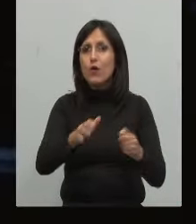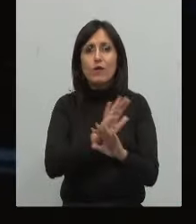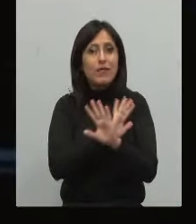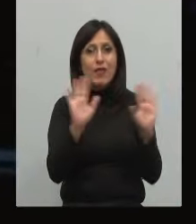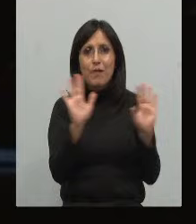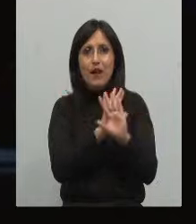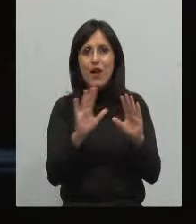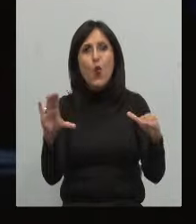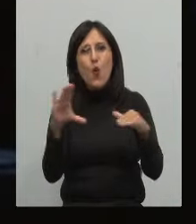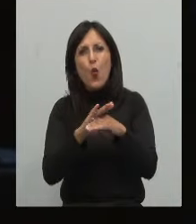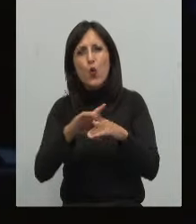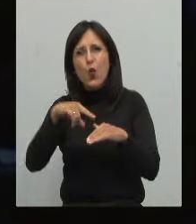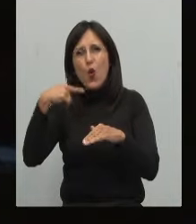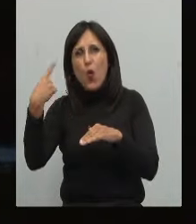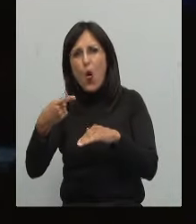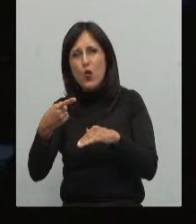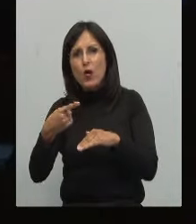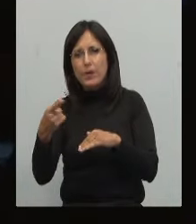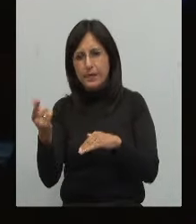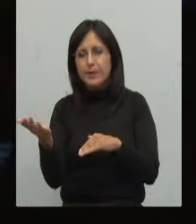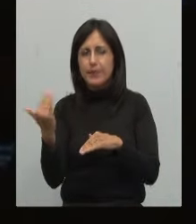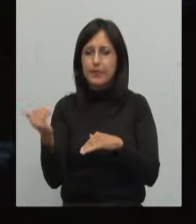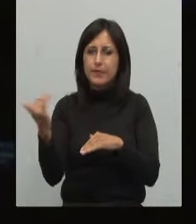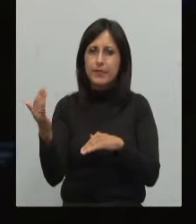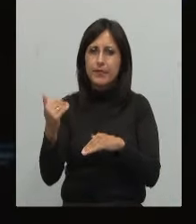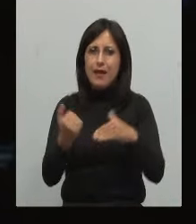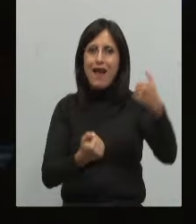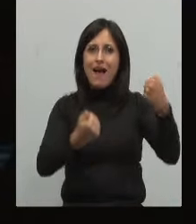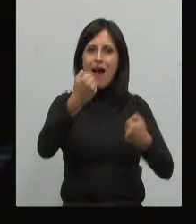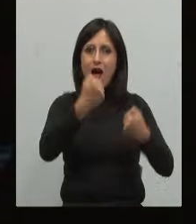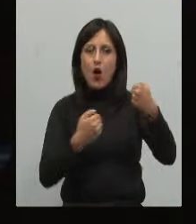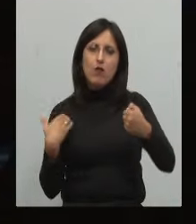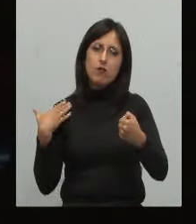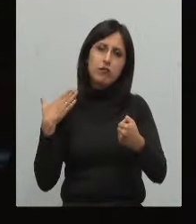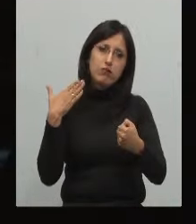lo engañaron, lo llevaron. Él llegó con tanta ilusión a vender su autito